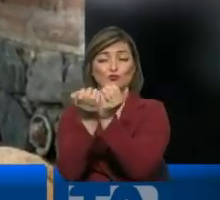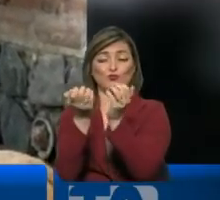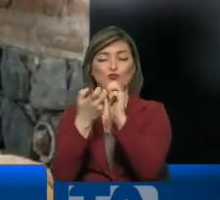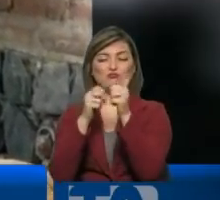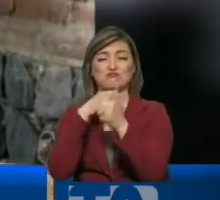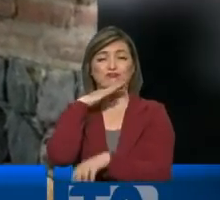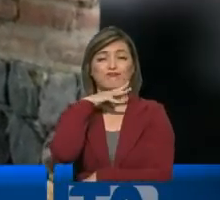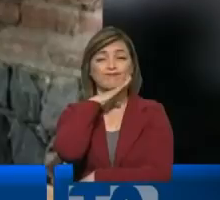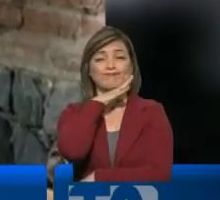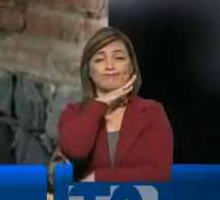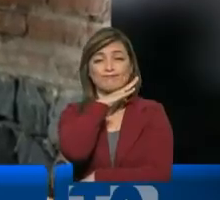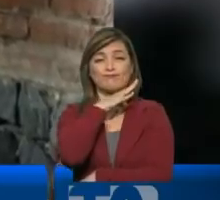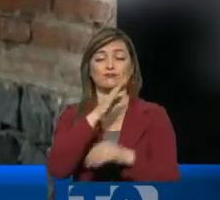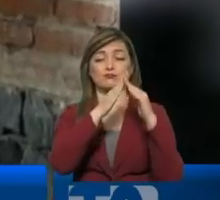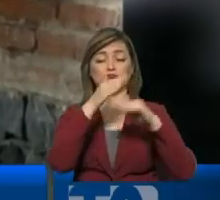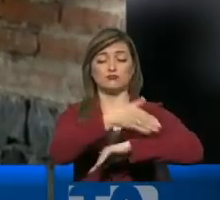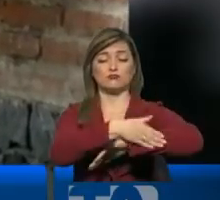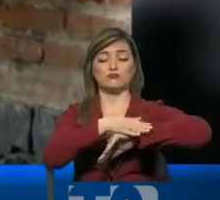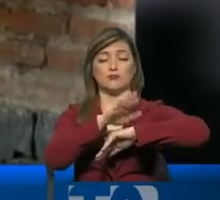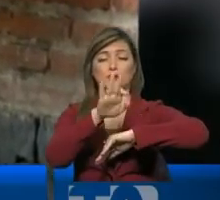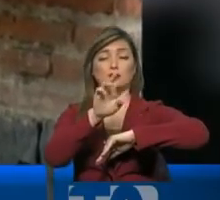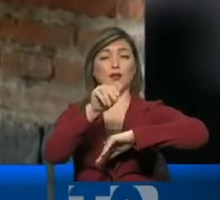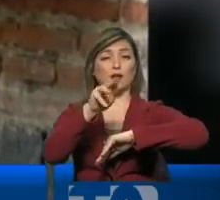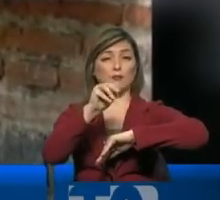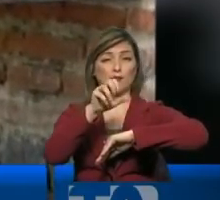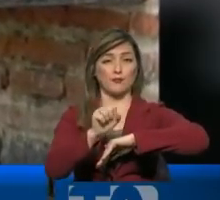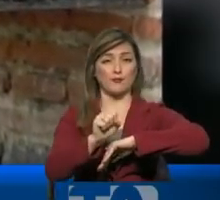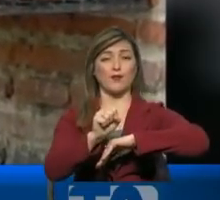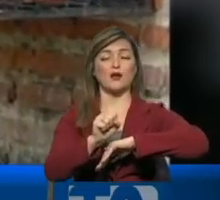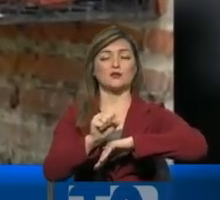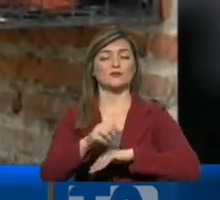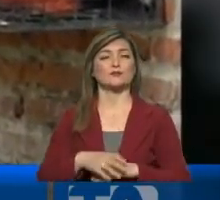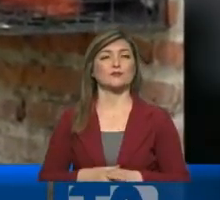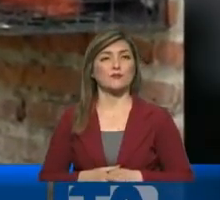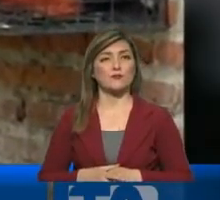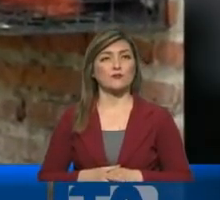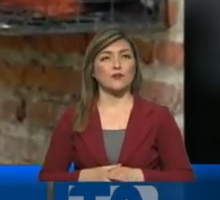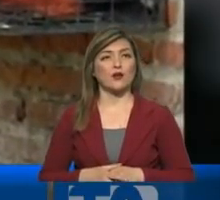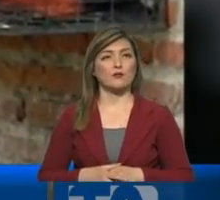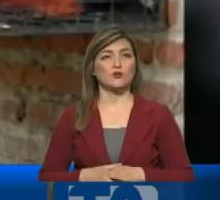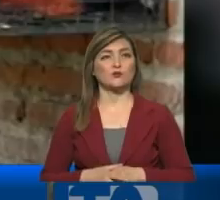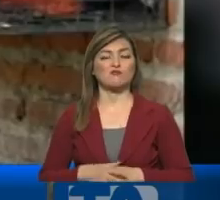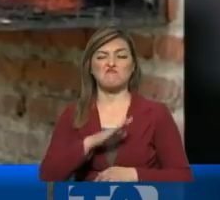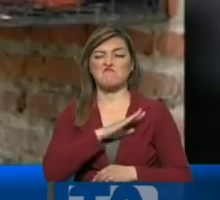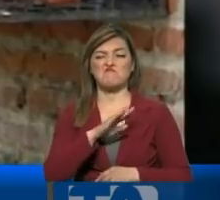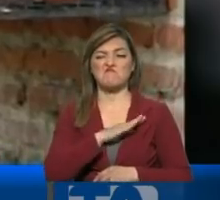de salubridad de acuerdo a los moradores de la calle Termas en la parroquia La Merced en el Valle de los Chillos. Malos vecinos arrojan basura fuera de